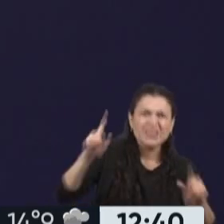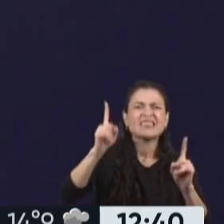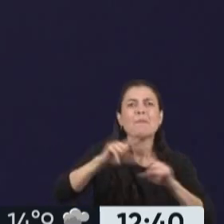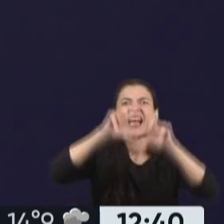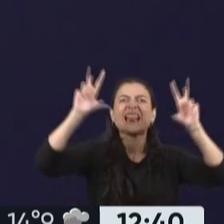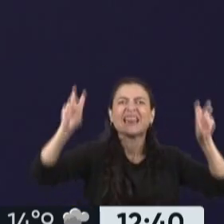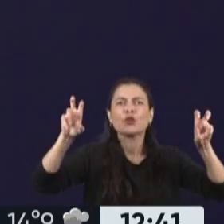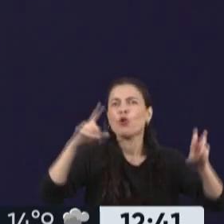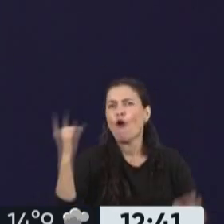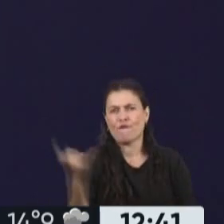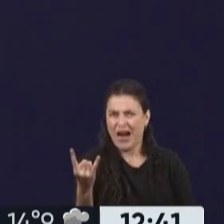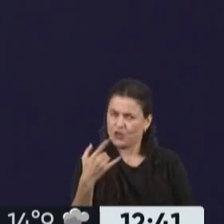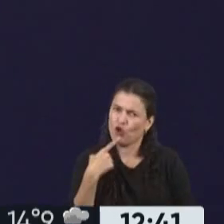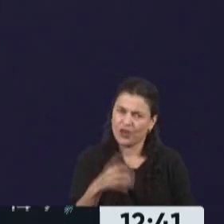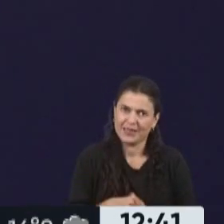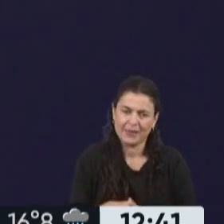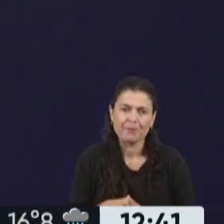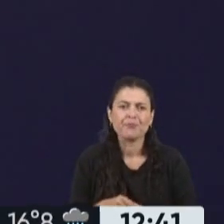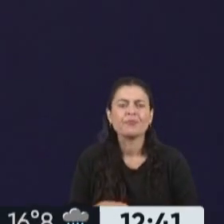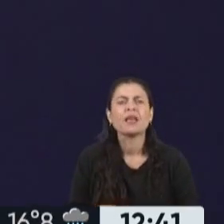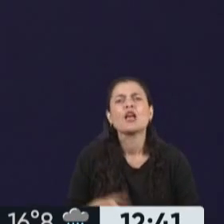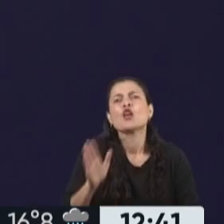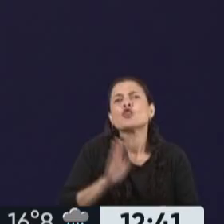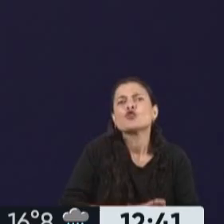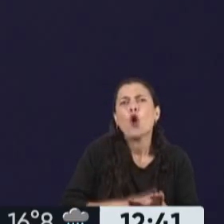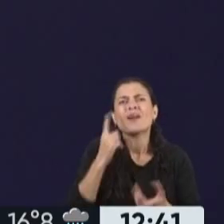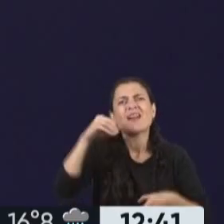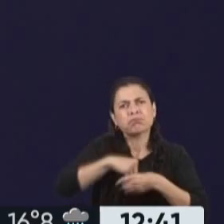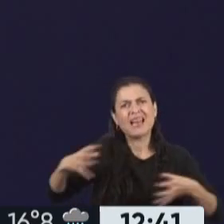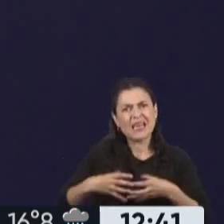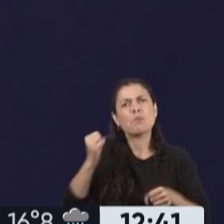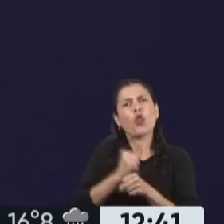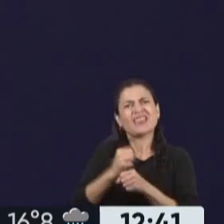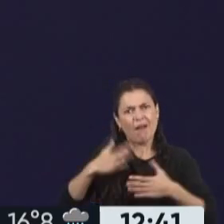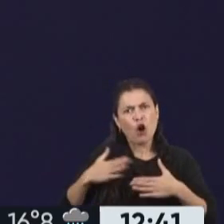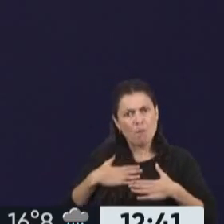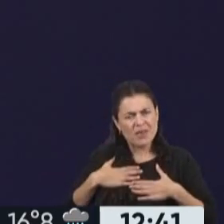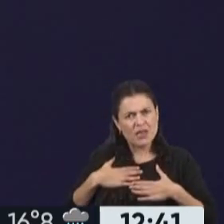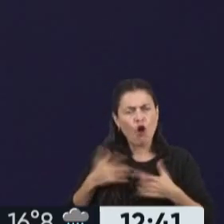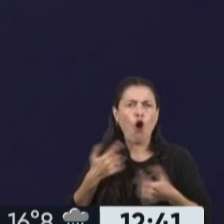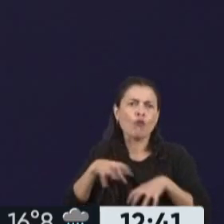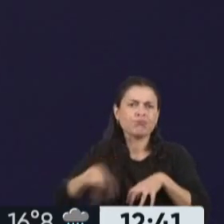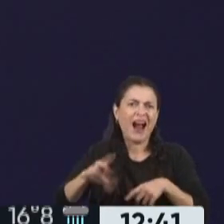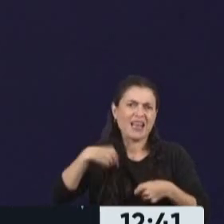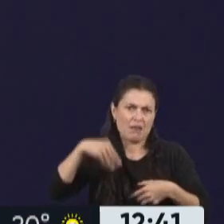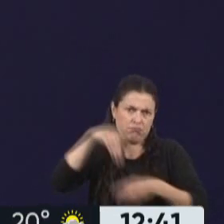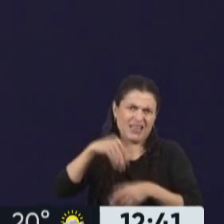maliciosos, sobre una desvinculación que se dio en mi área, o en una de mis áreas,